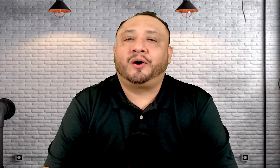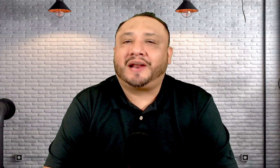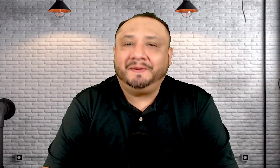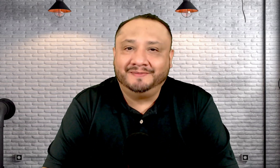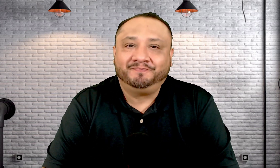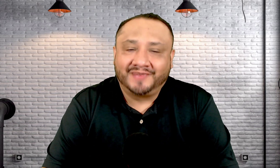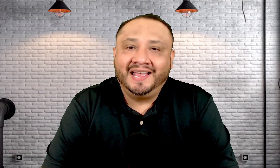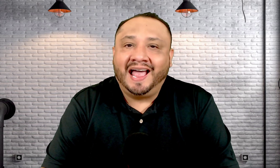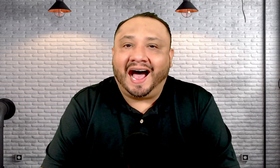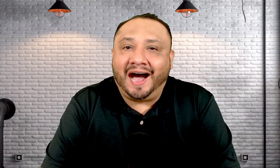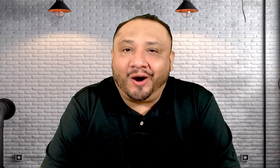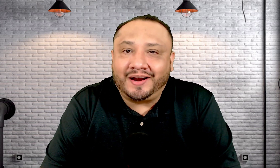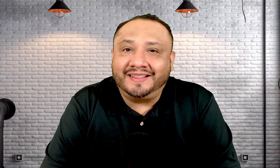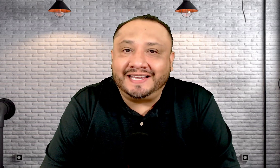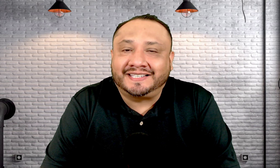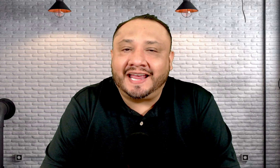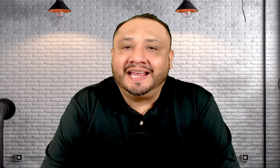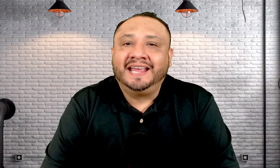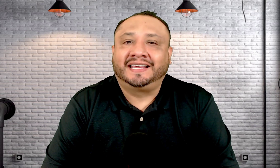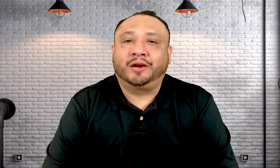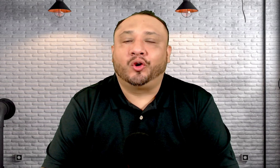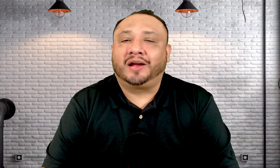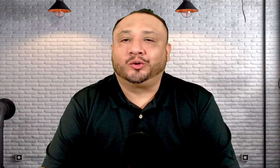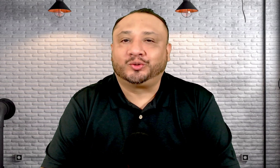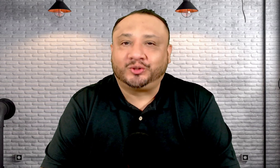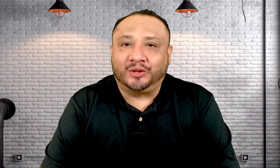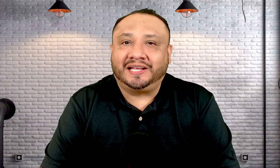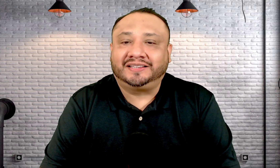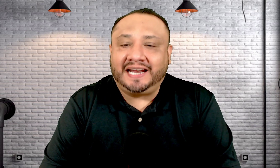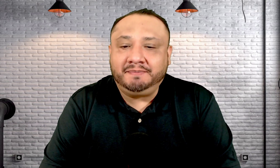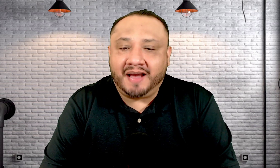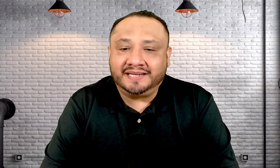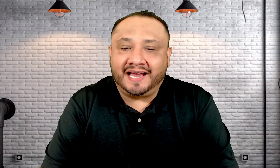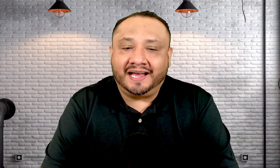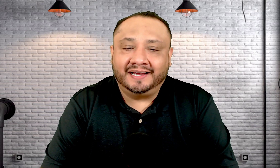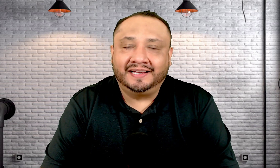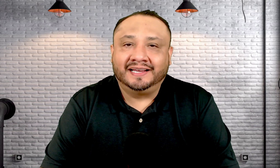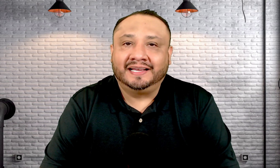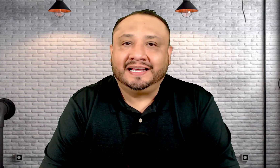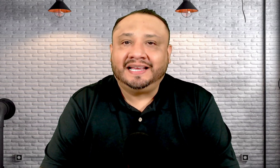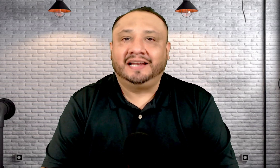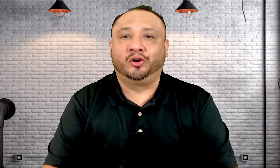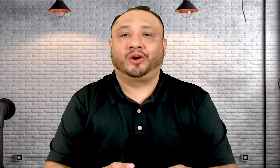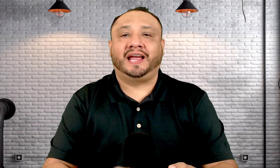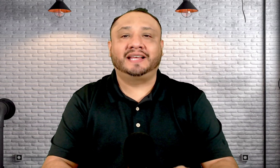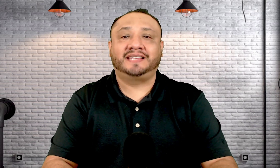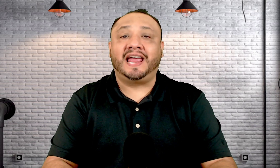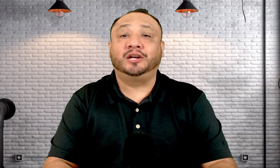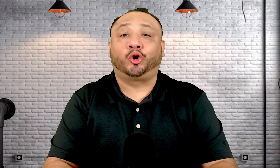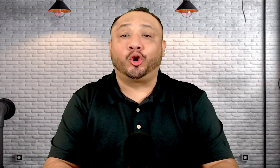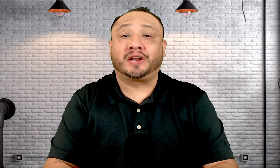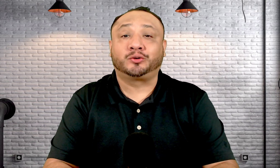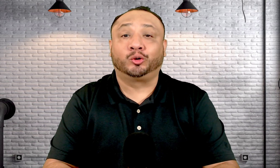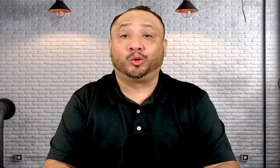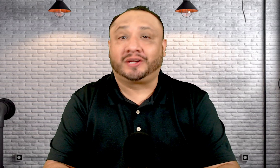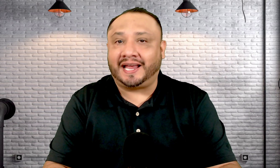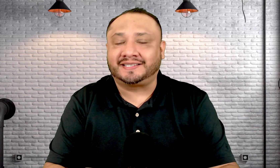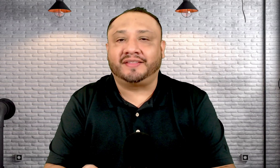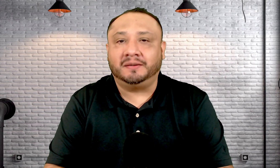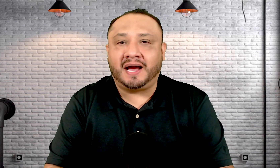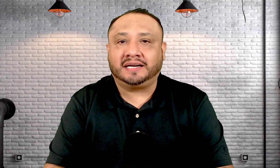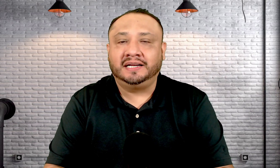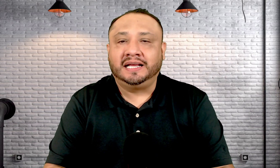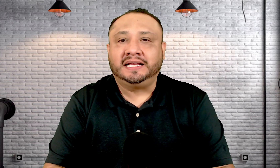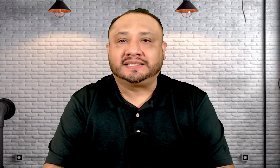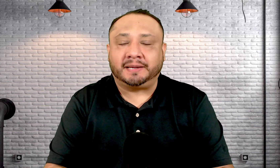Pues ahora dice que con la construcción del Tren Maya, lo que es el color azul turquesa